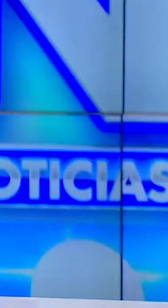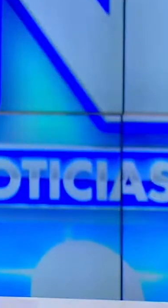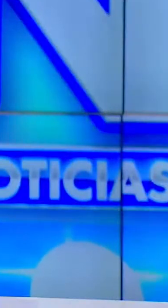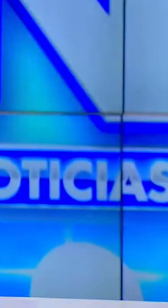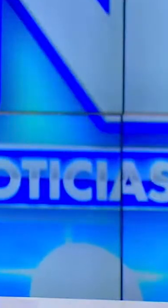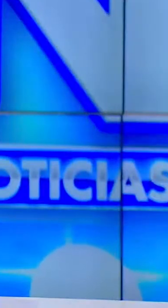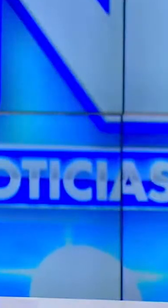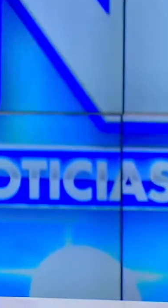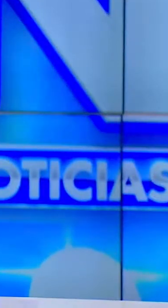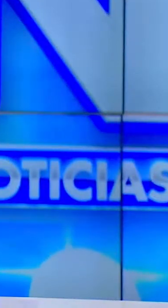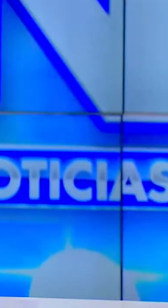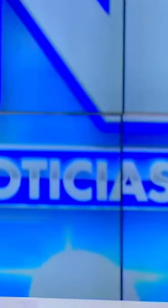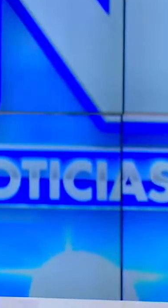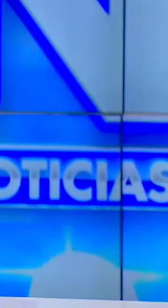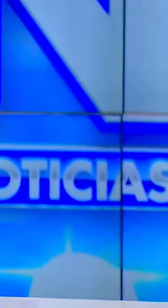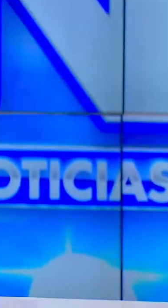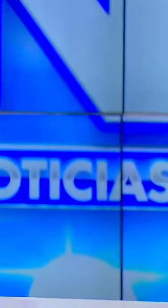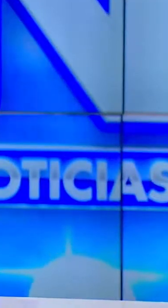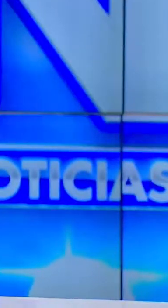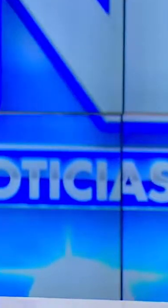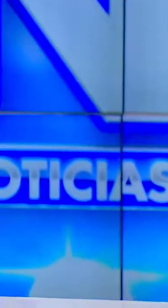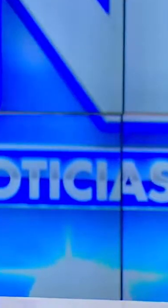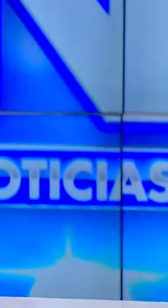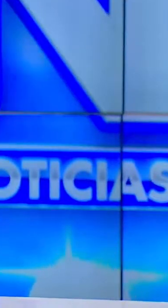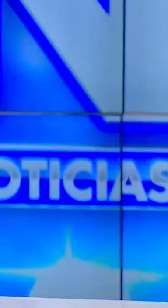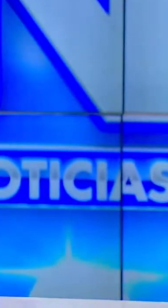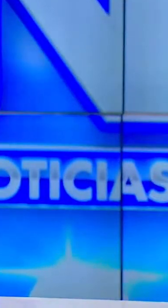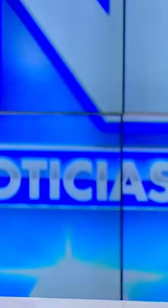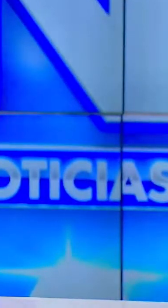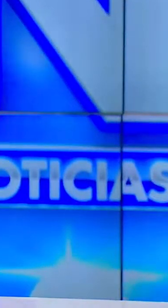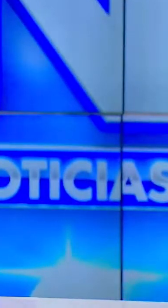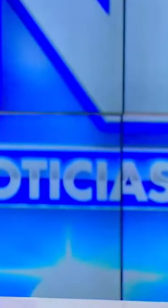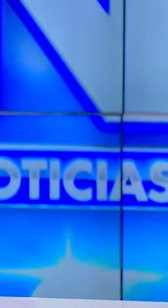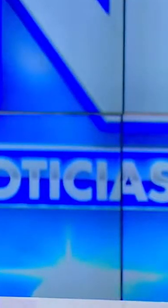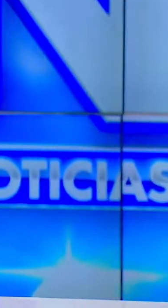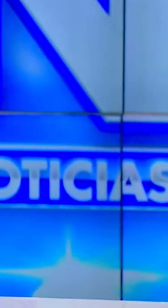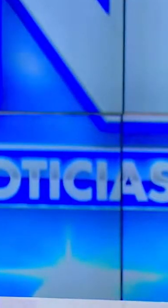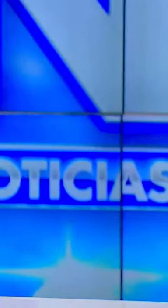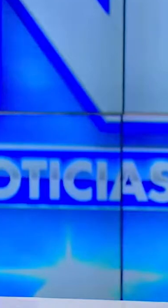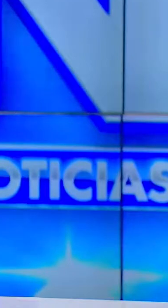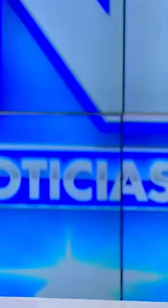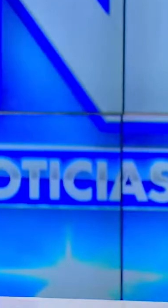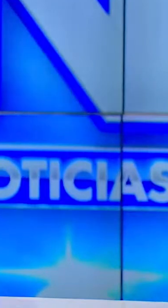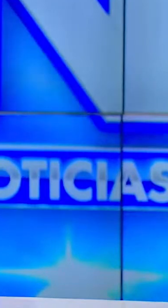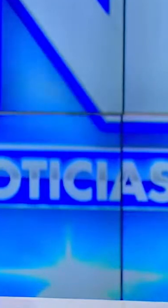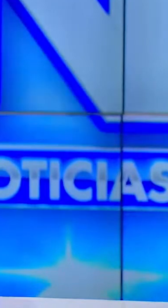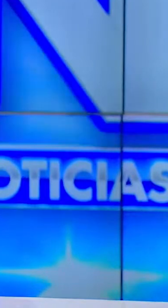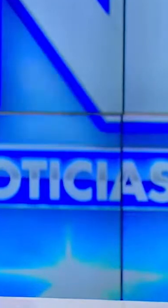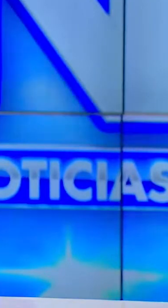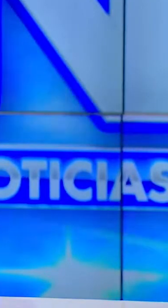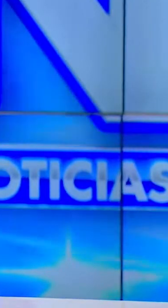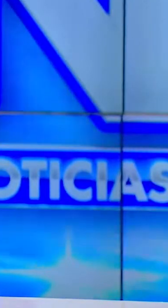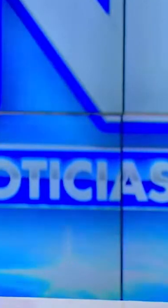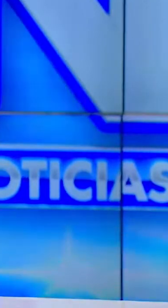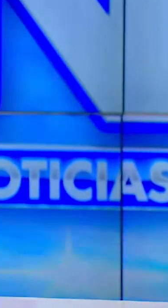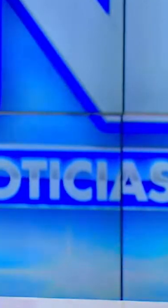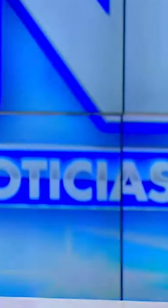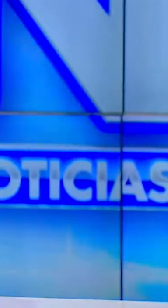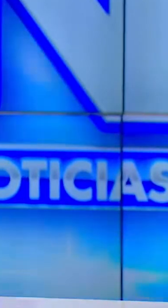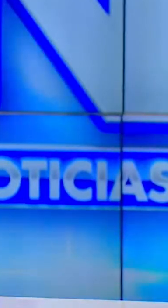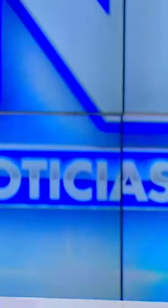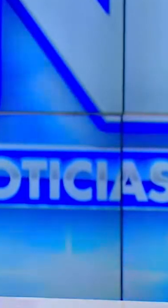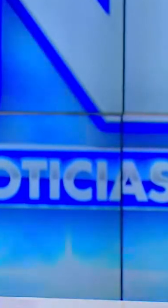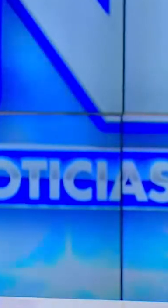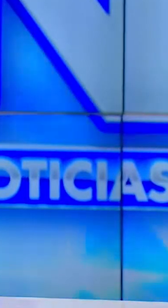una de la tarde 18 minutos ya veíamos cómo se adelantará este protocolo en el departamento de santander pero también la información sobre este